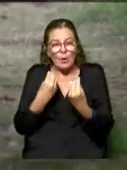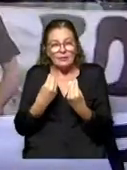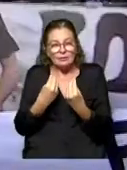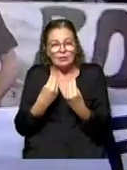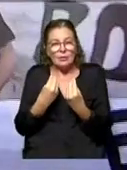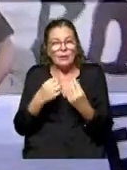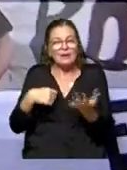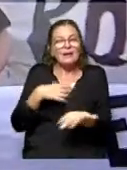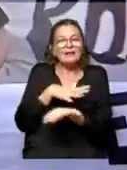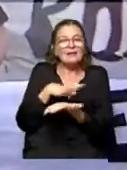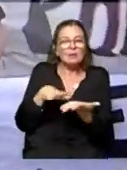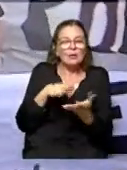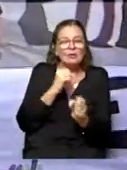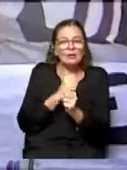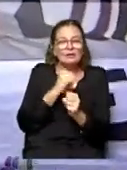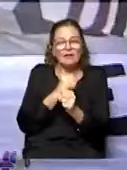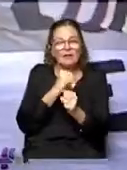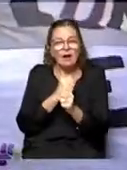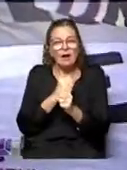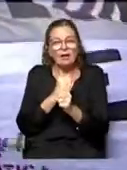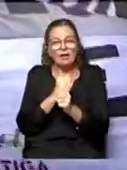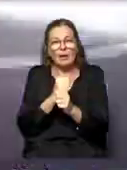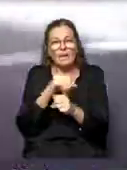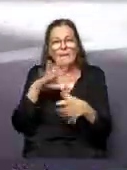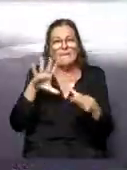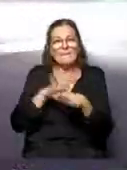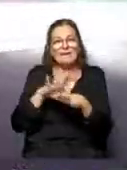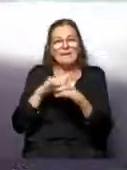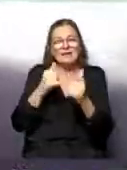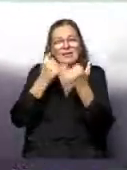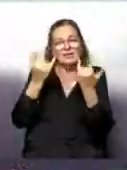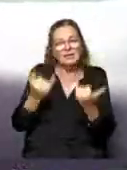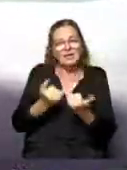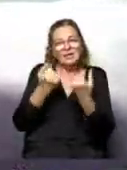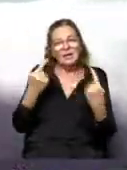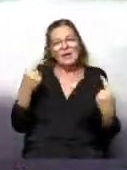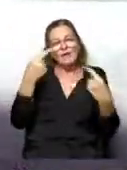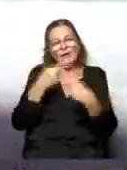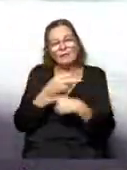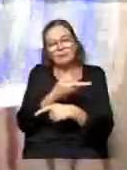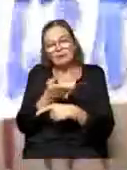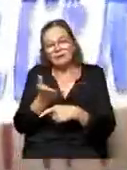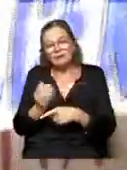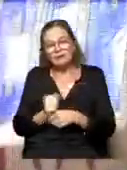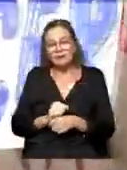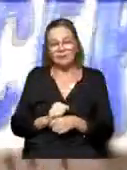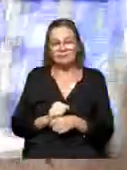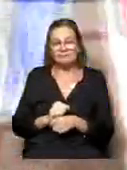es la situación de los trabajadores y trabajadoras del Mides que día a día se enfrentan a esta realidad?